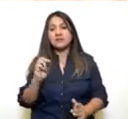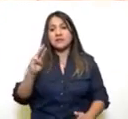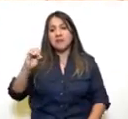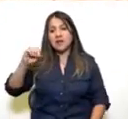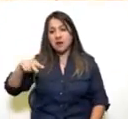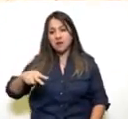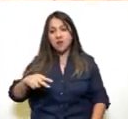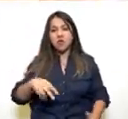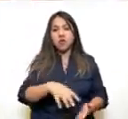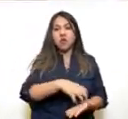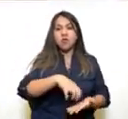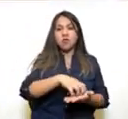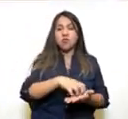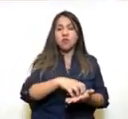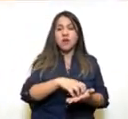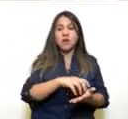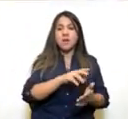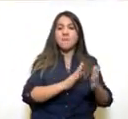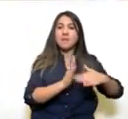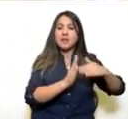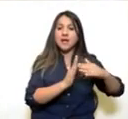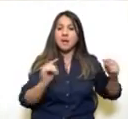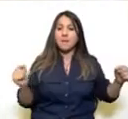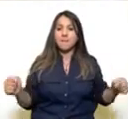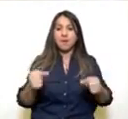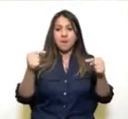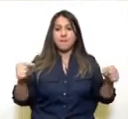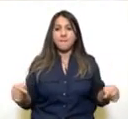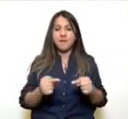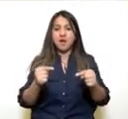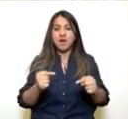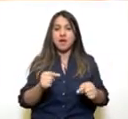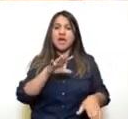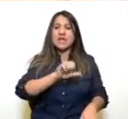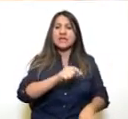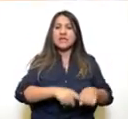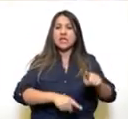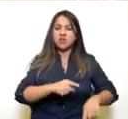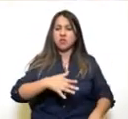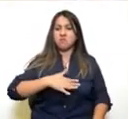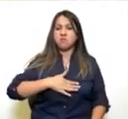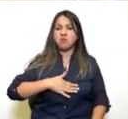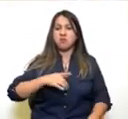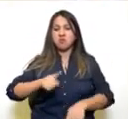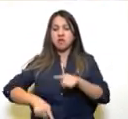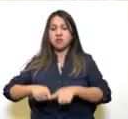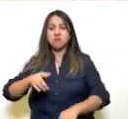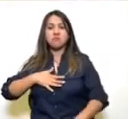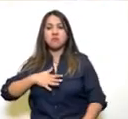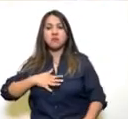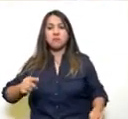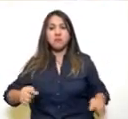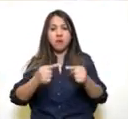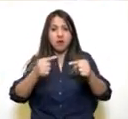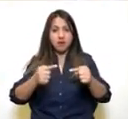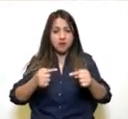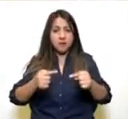la de la pintana y se disputan los territorios ya hemos visto qué